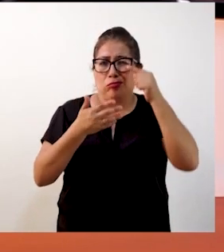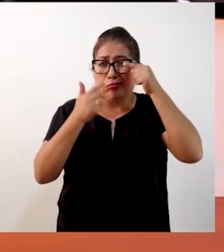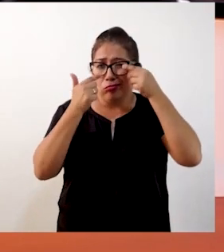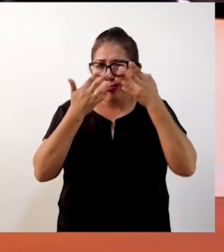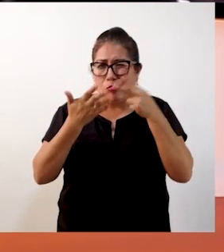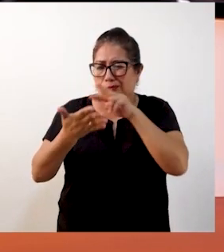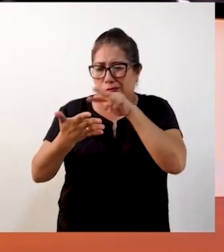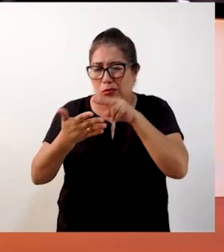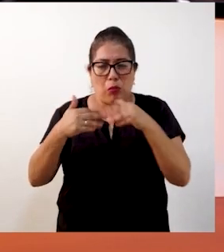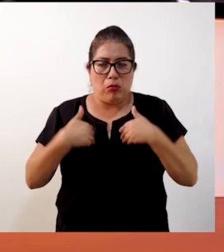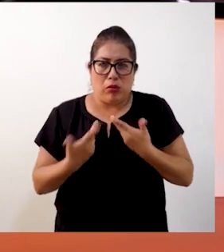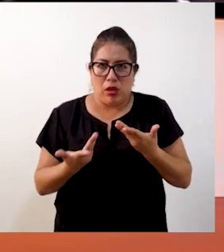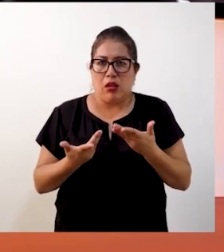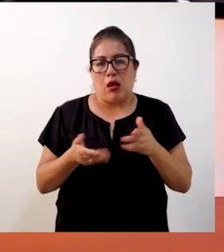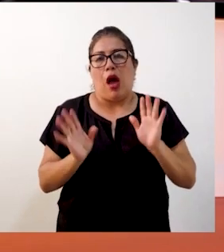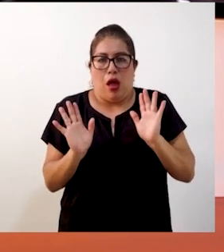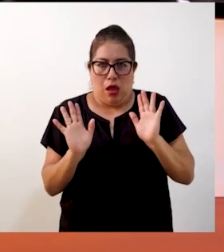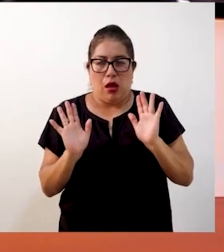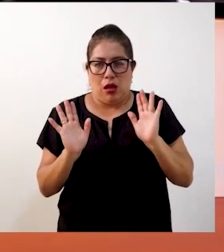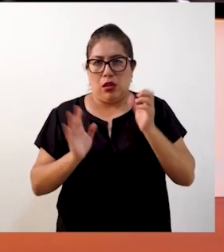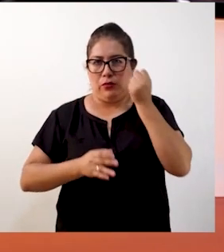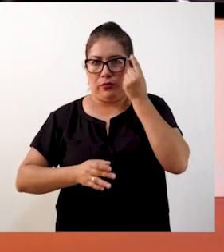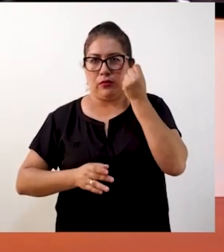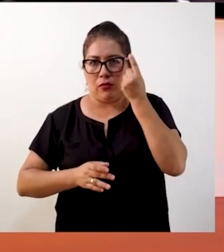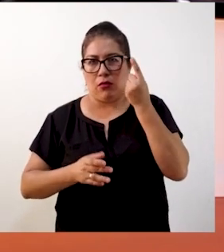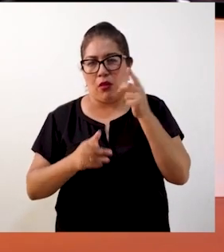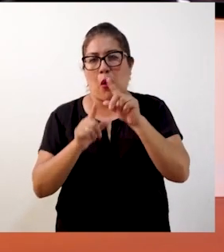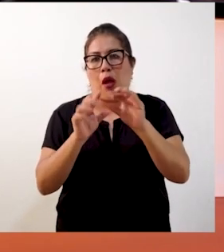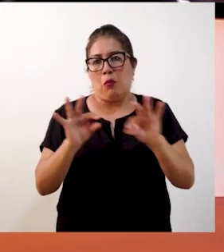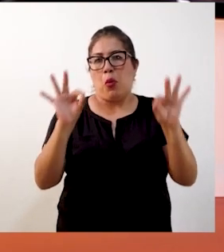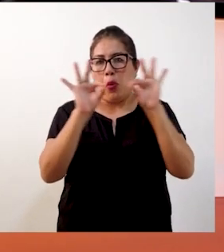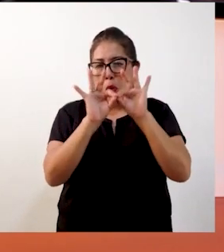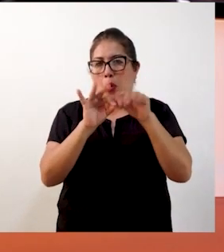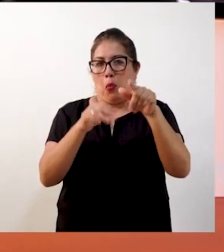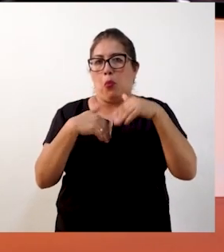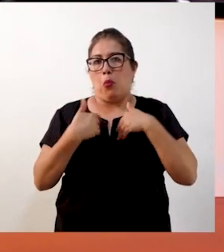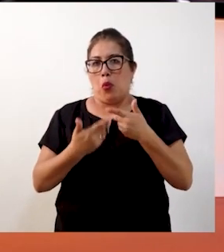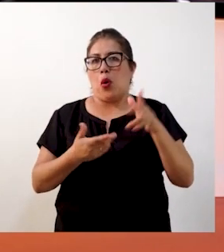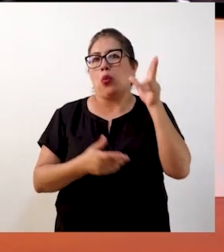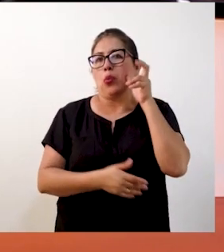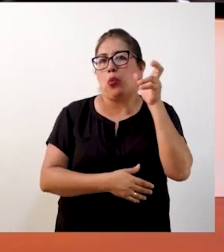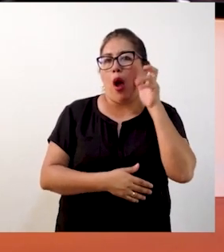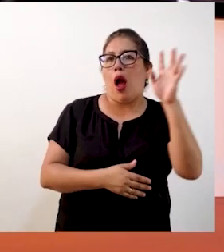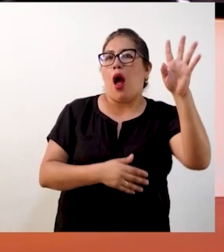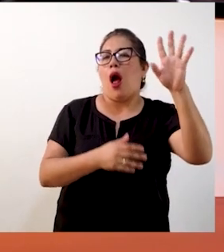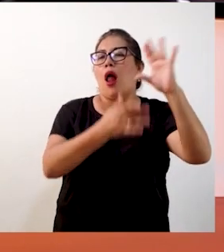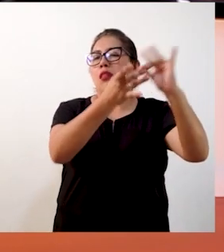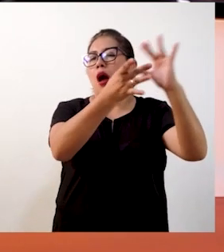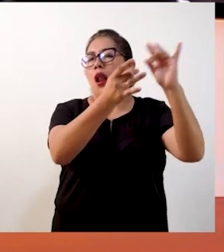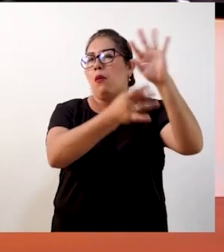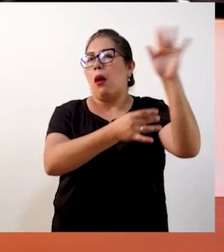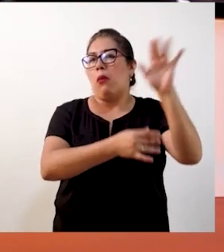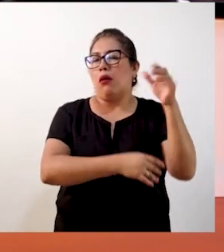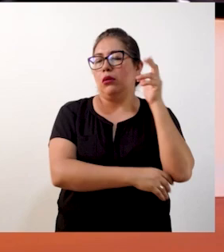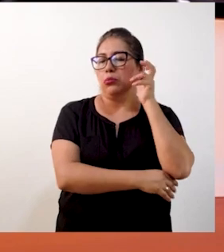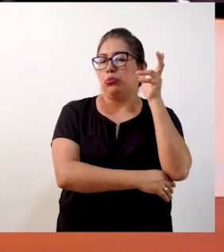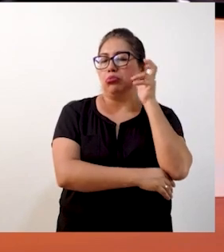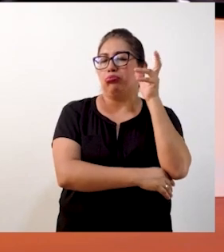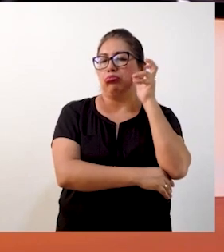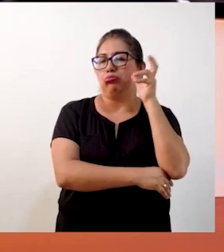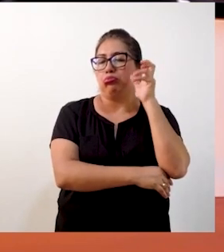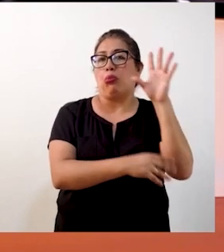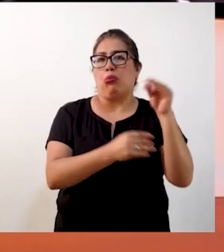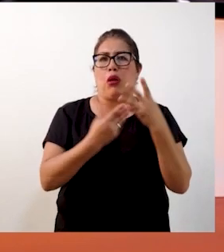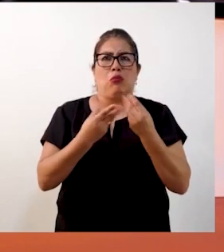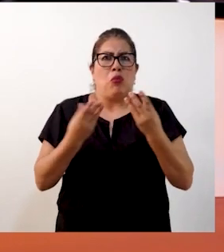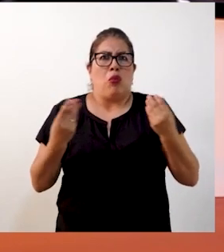mácula, no pueden ver. Entonces, lo que usted dice es importantísimo, tienen la opción de los audiolibros. Hoy en día casi